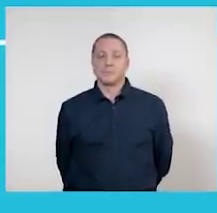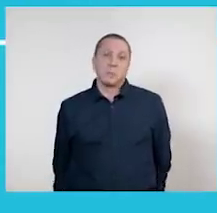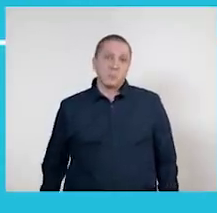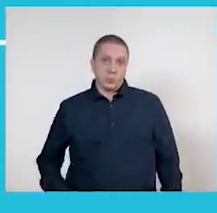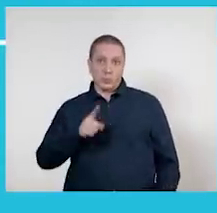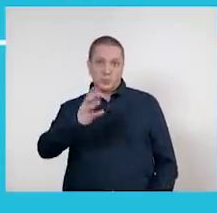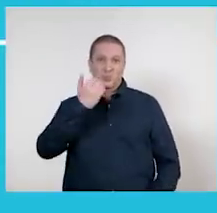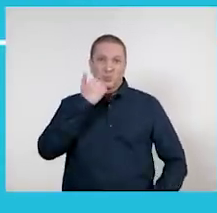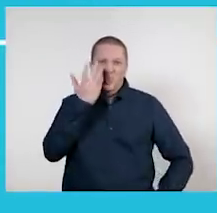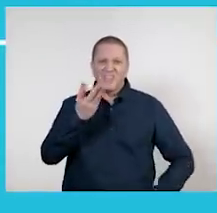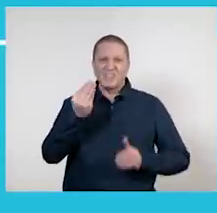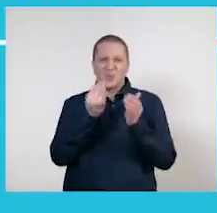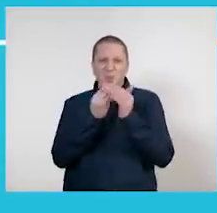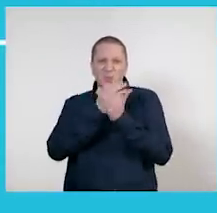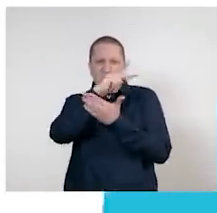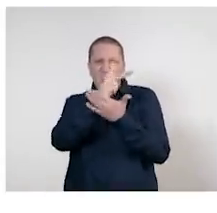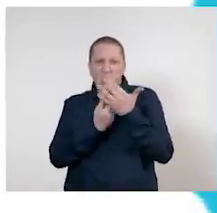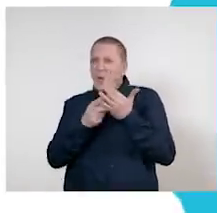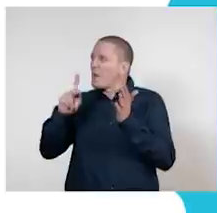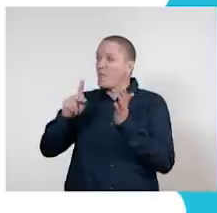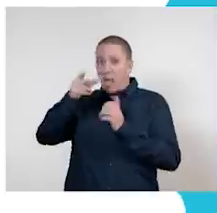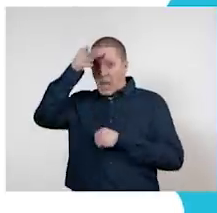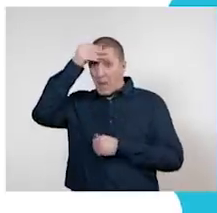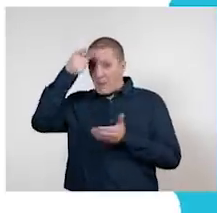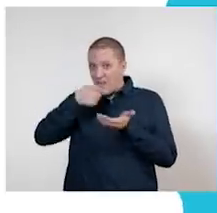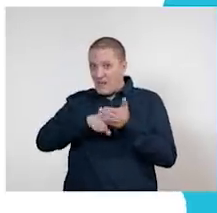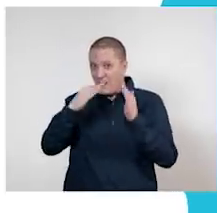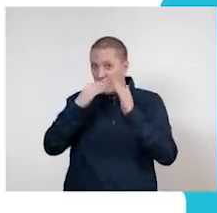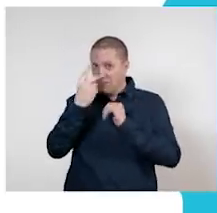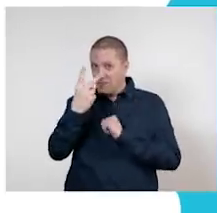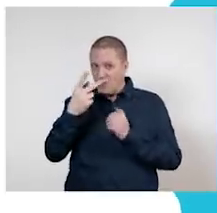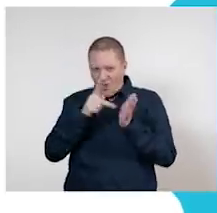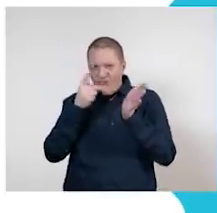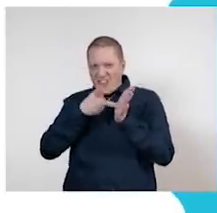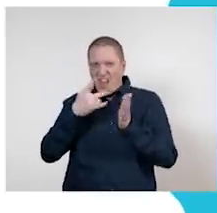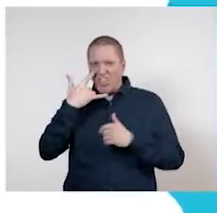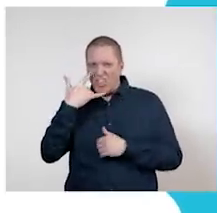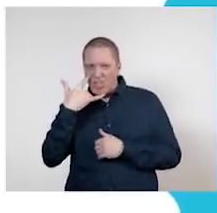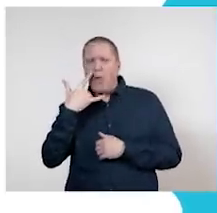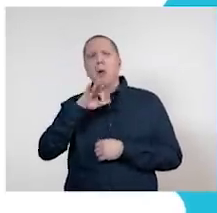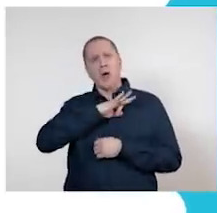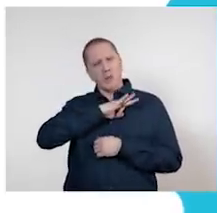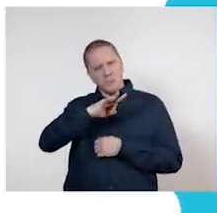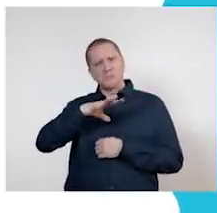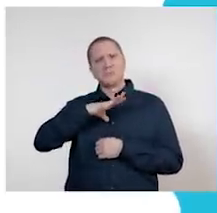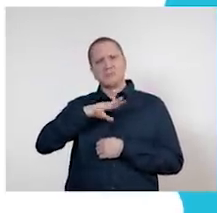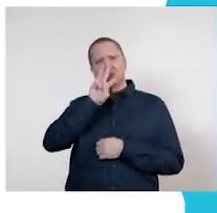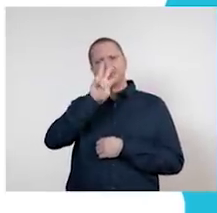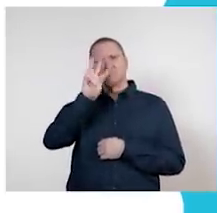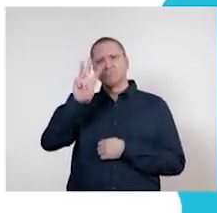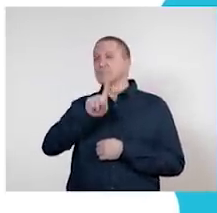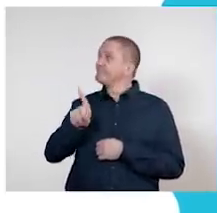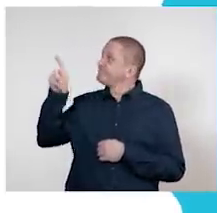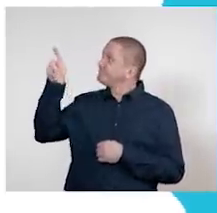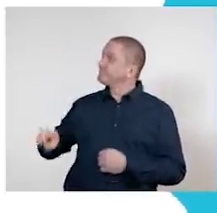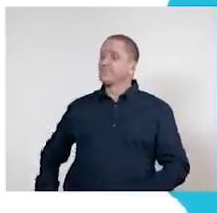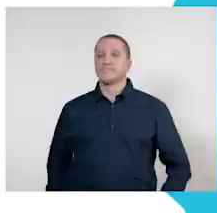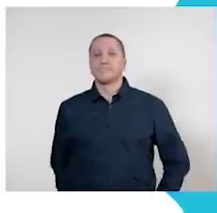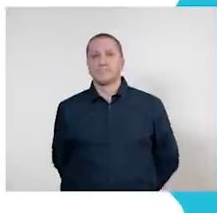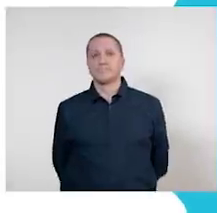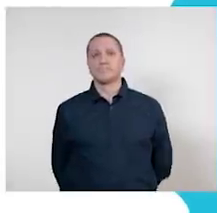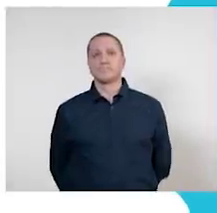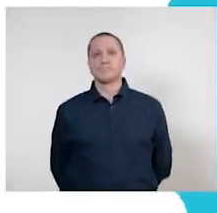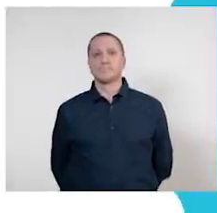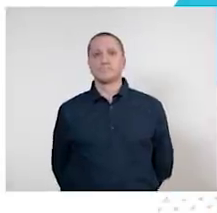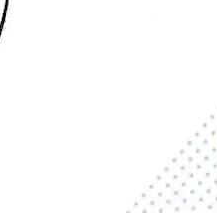conalitec.sep.gob.mx. Si quieres volver a ver los programas Aprende en Casa 2, los puedes encontrar en la siguiente liga: